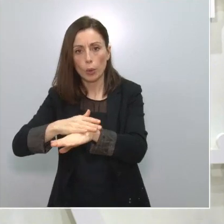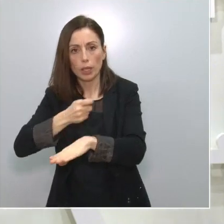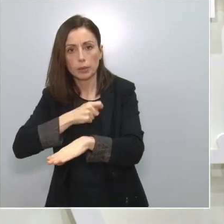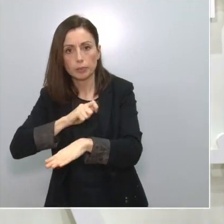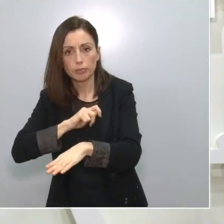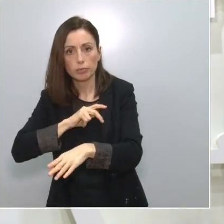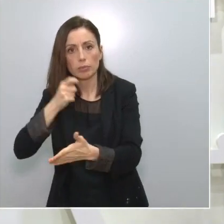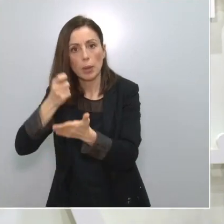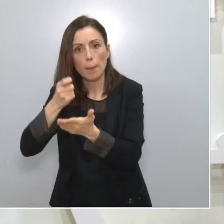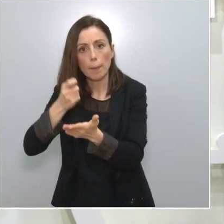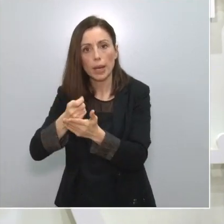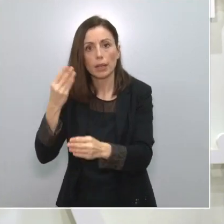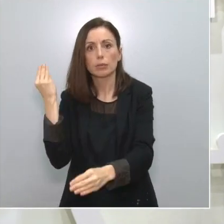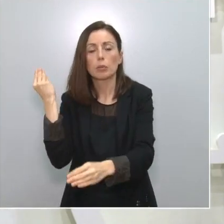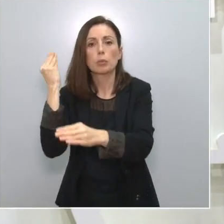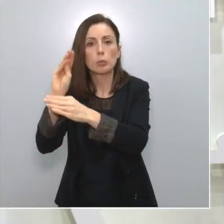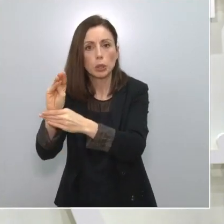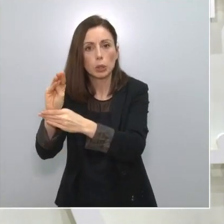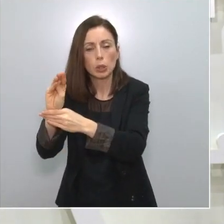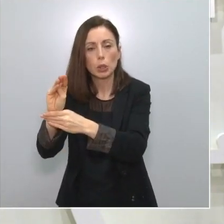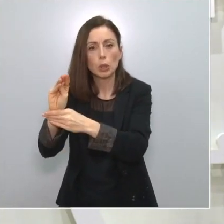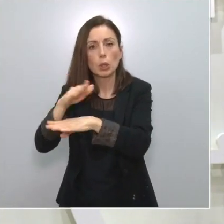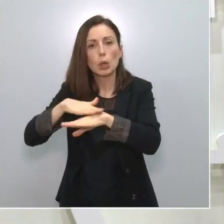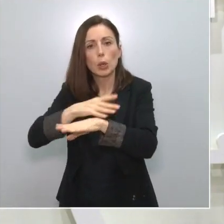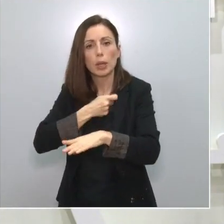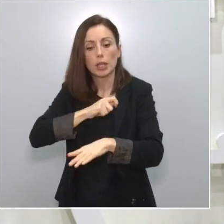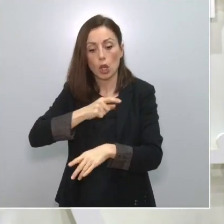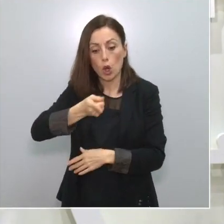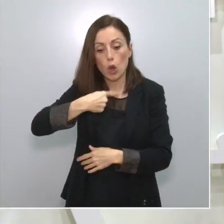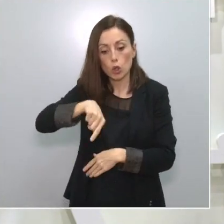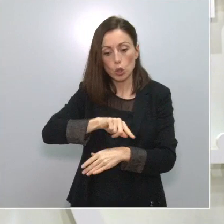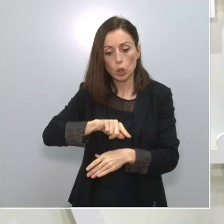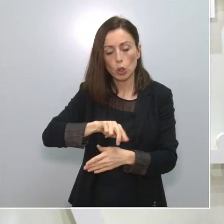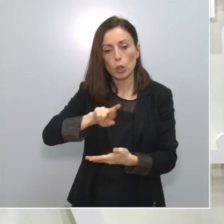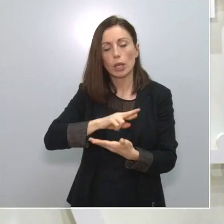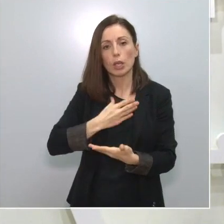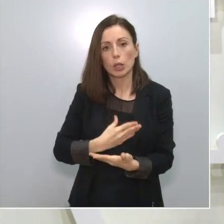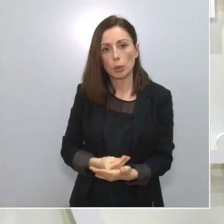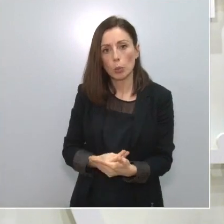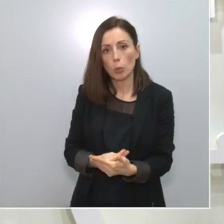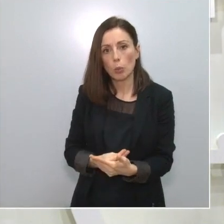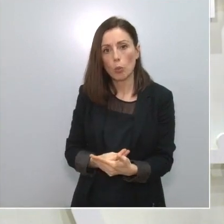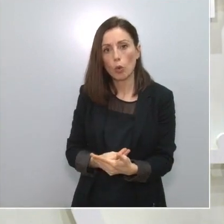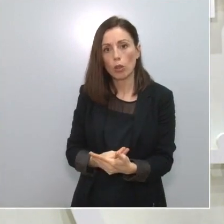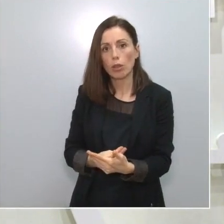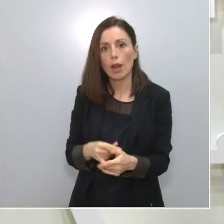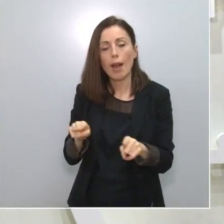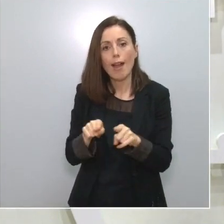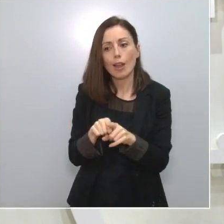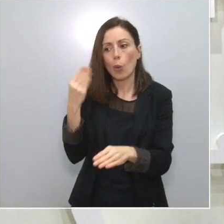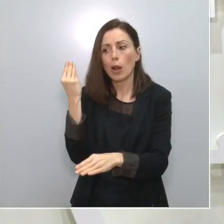autónomo para financiar así al Gobierno de España. Que sea el Gobierno de la región de Murcia el que tenga sin recursos que financiar al Gobierno de España